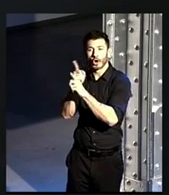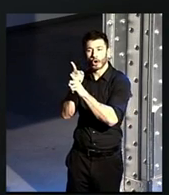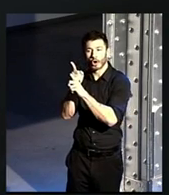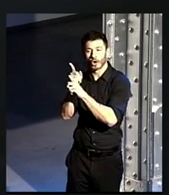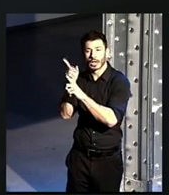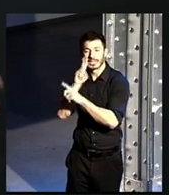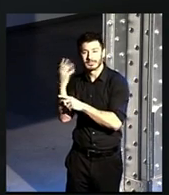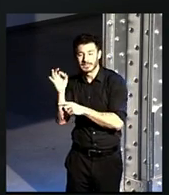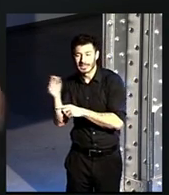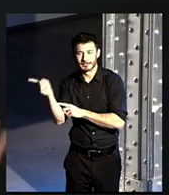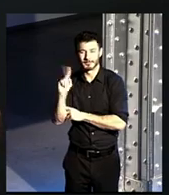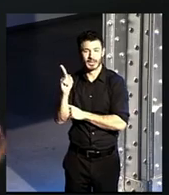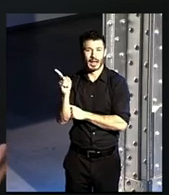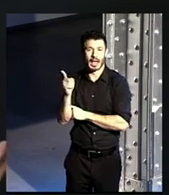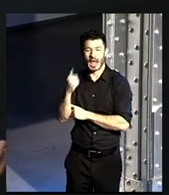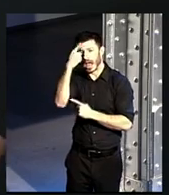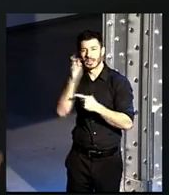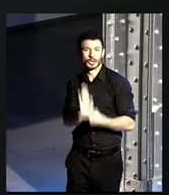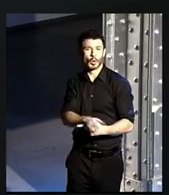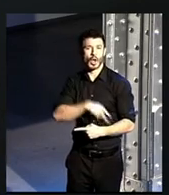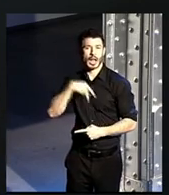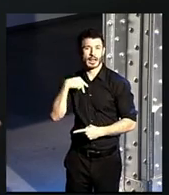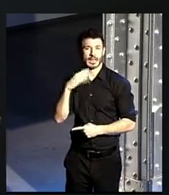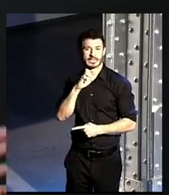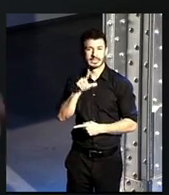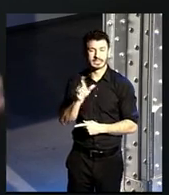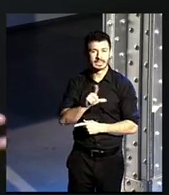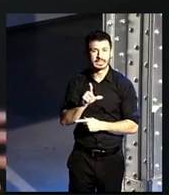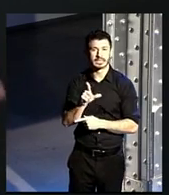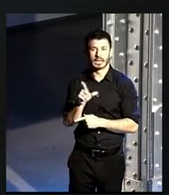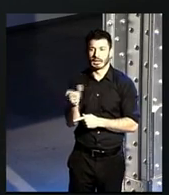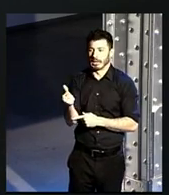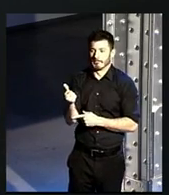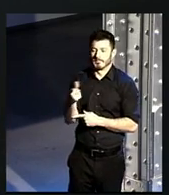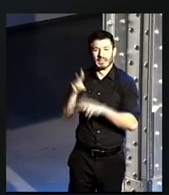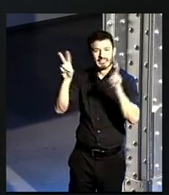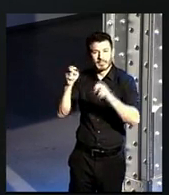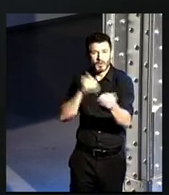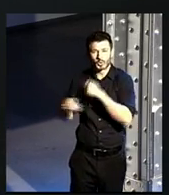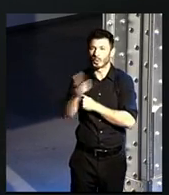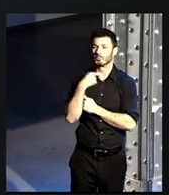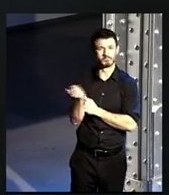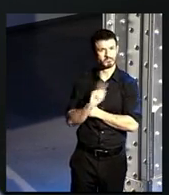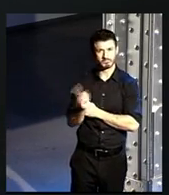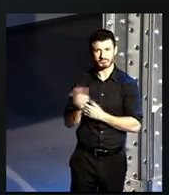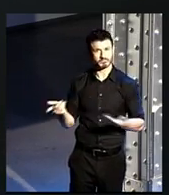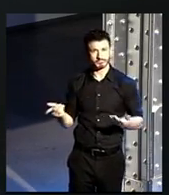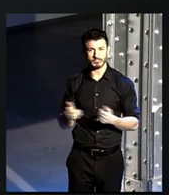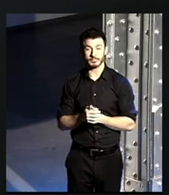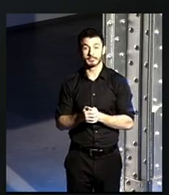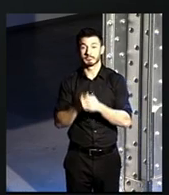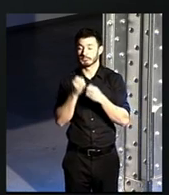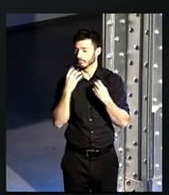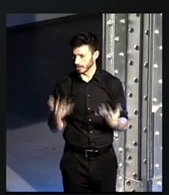creo que es una actitud general de Hetzel que a quien no le gustaban los libros sobre el futuro, digamos. De toda